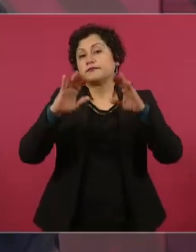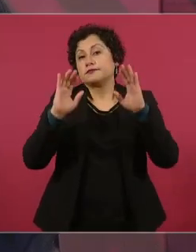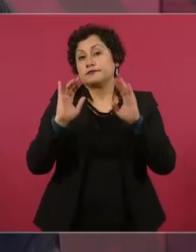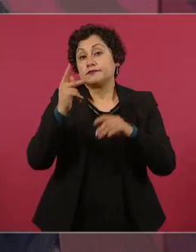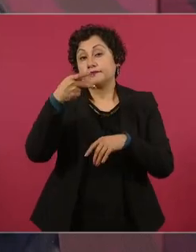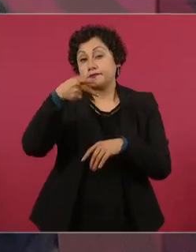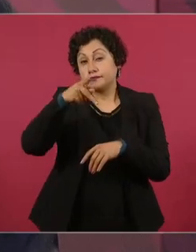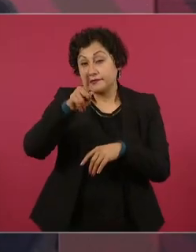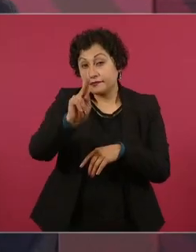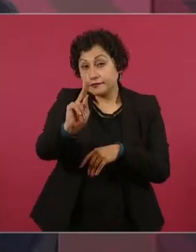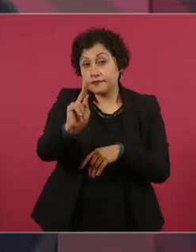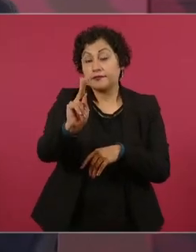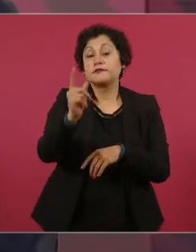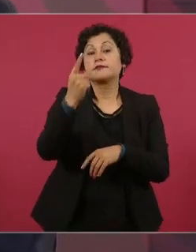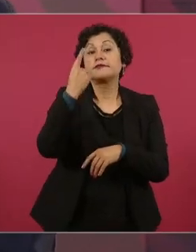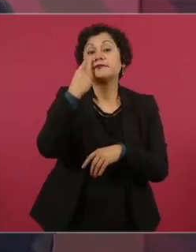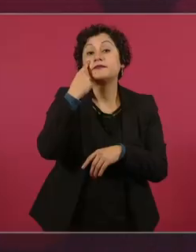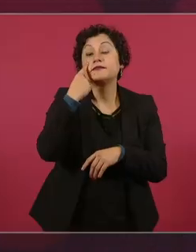construcción quedaron